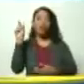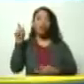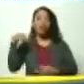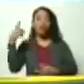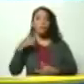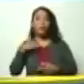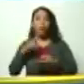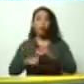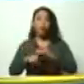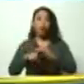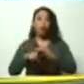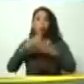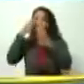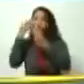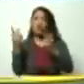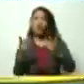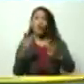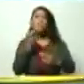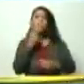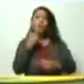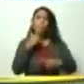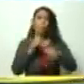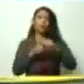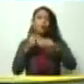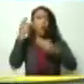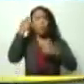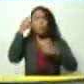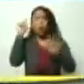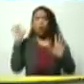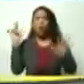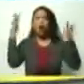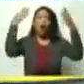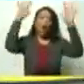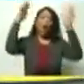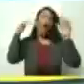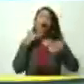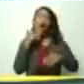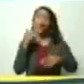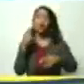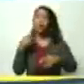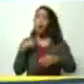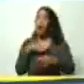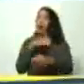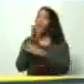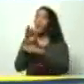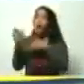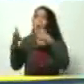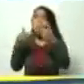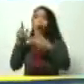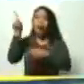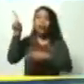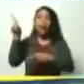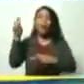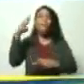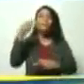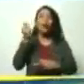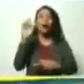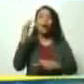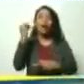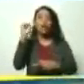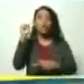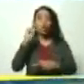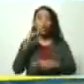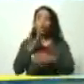por algo que había sucedido bonito positivo no me acuerdo íbamos a celebrar algo y nos fuimos a un restauracito en el paraíso que todavía existe ya